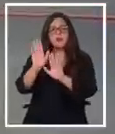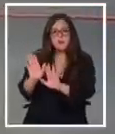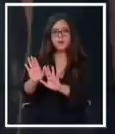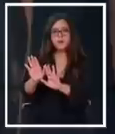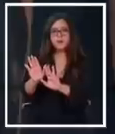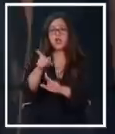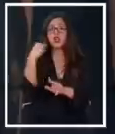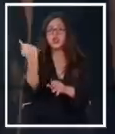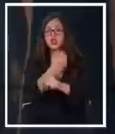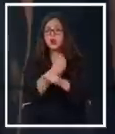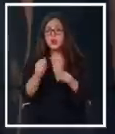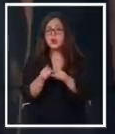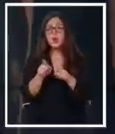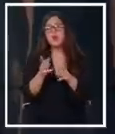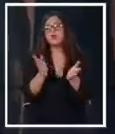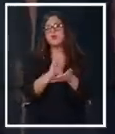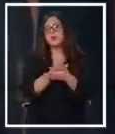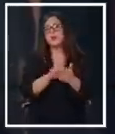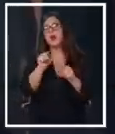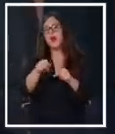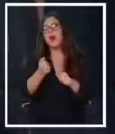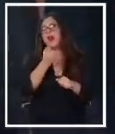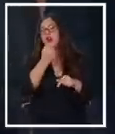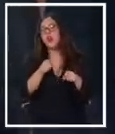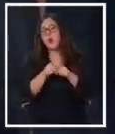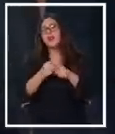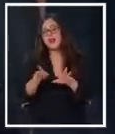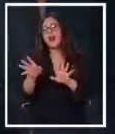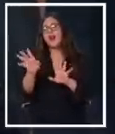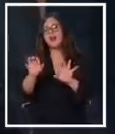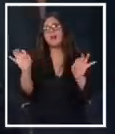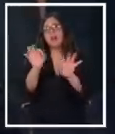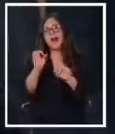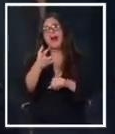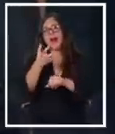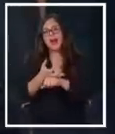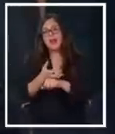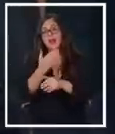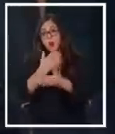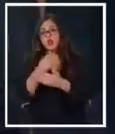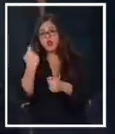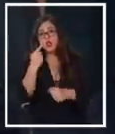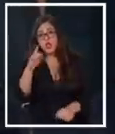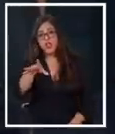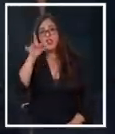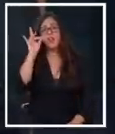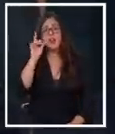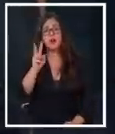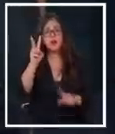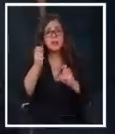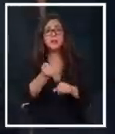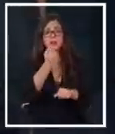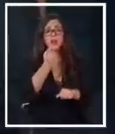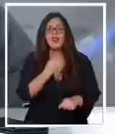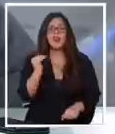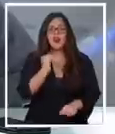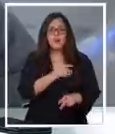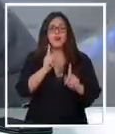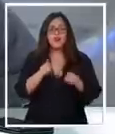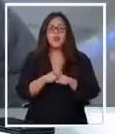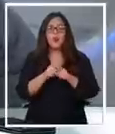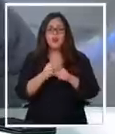decir tal error estaba justificado los errores cuando uno los identifica tienen que rápidamente